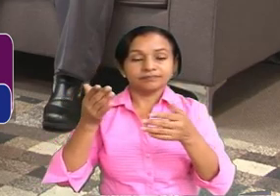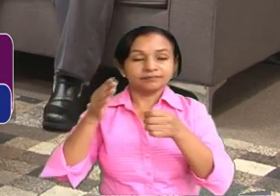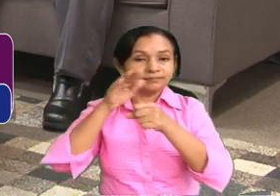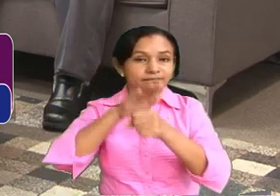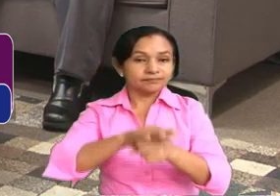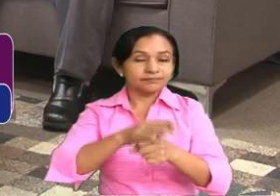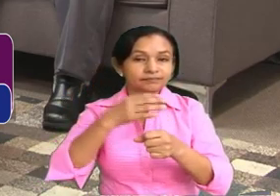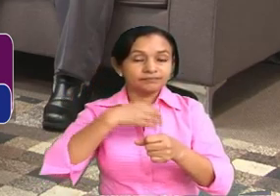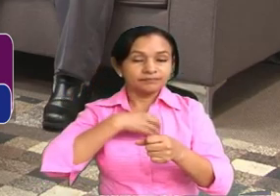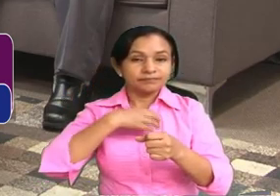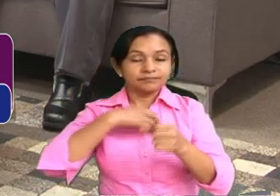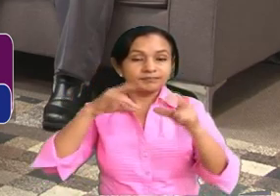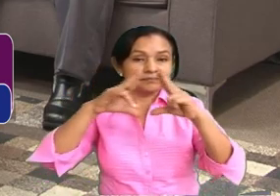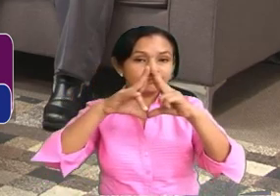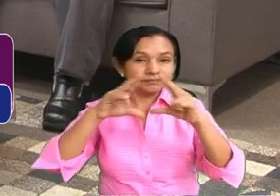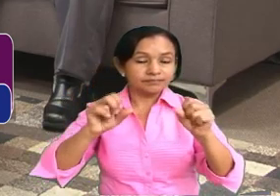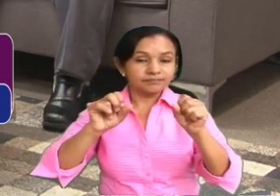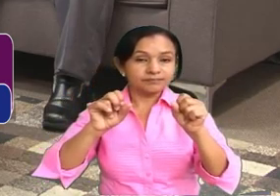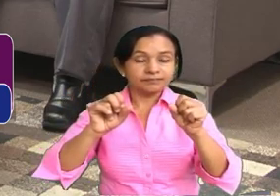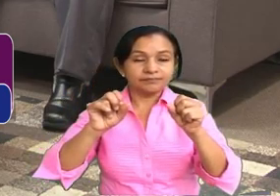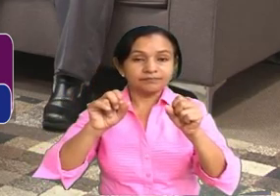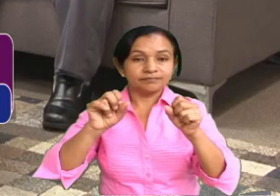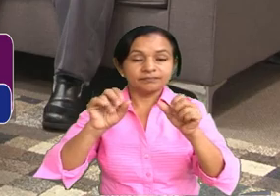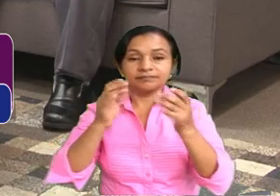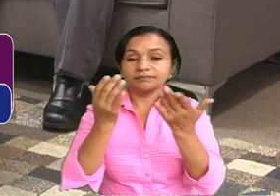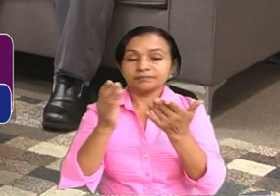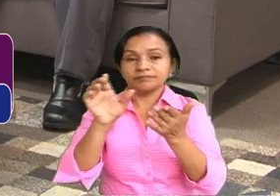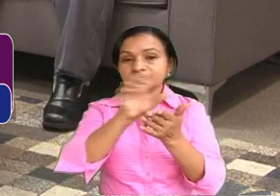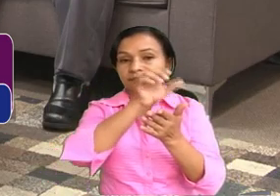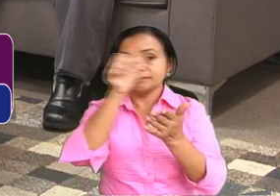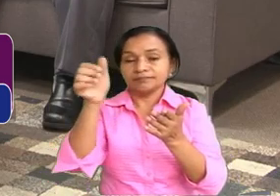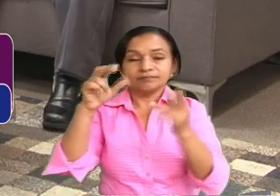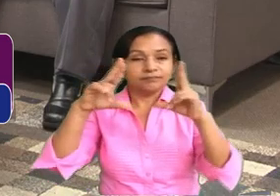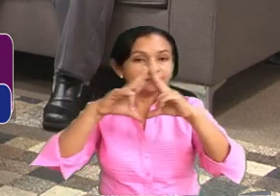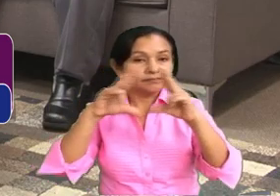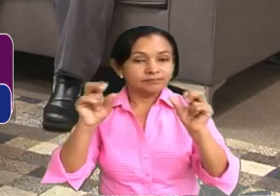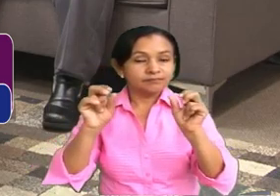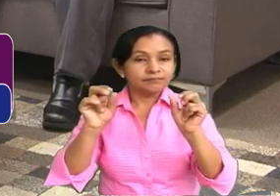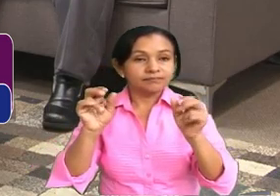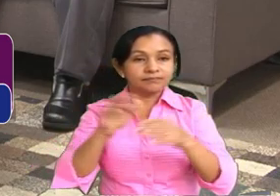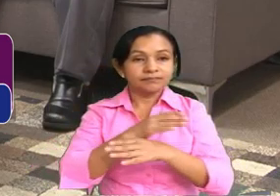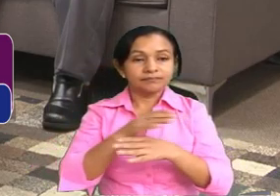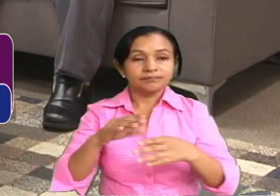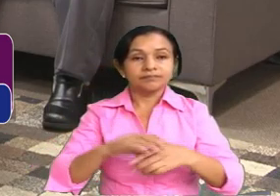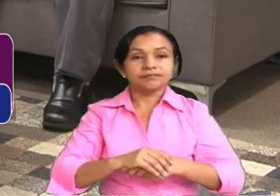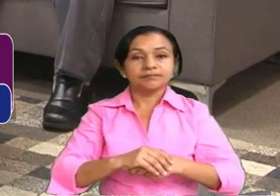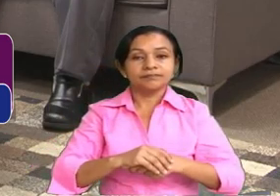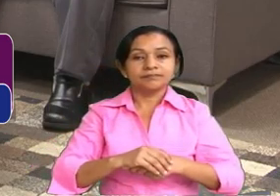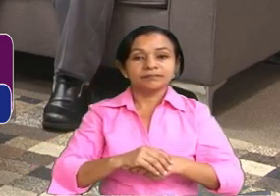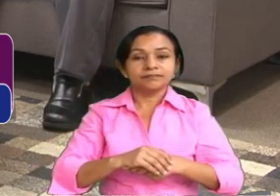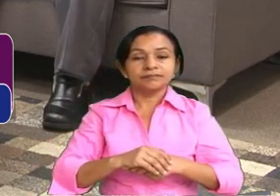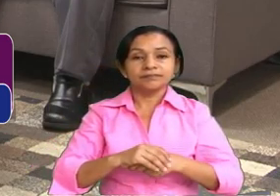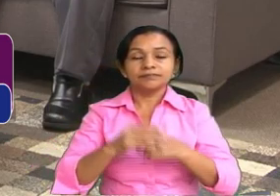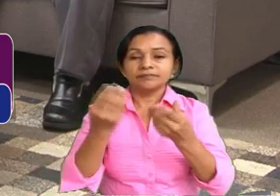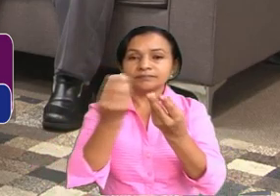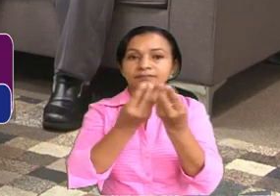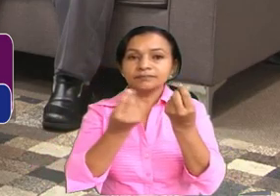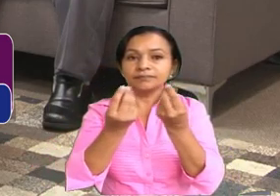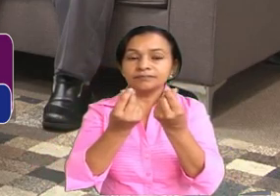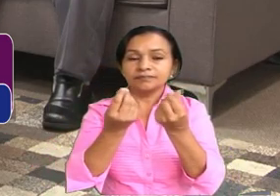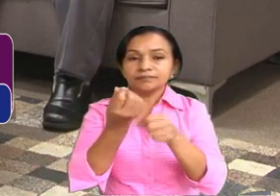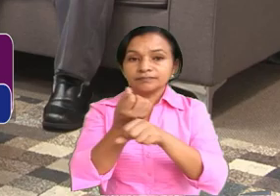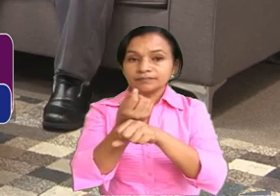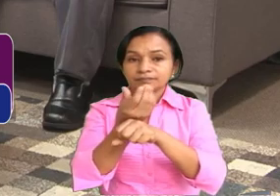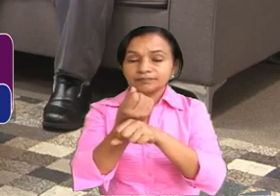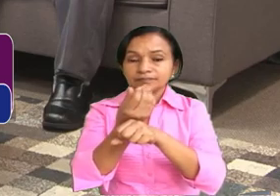racial en nuestro país y en ninguna parte, pues, de Nicaragua. Así es. Mire, en la parte económica, las alcaldías